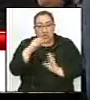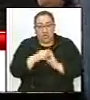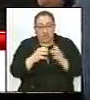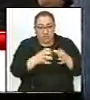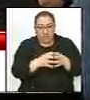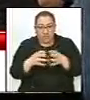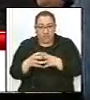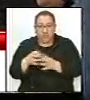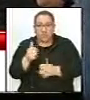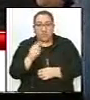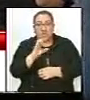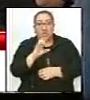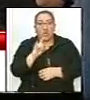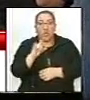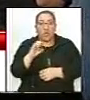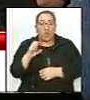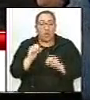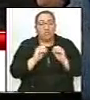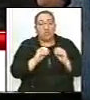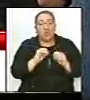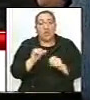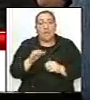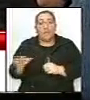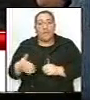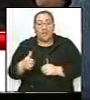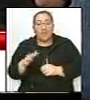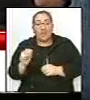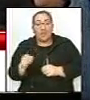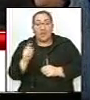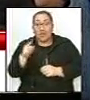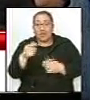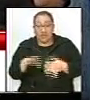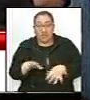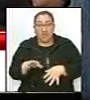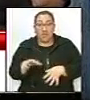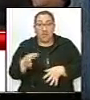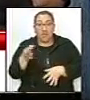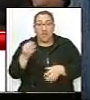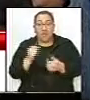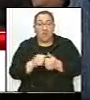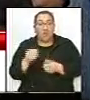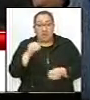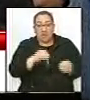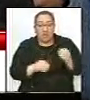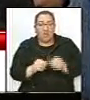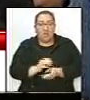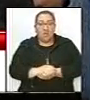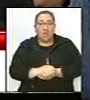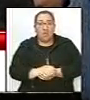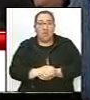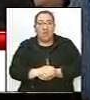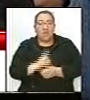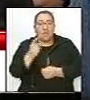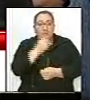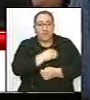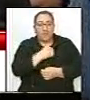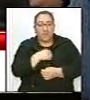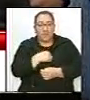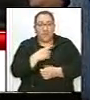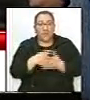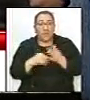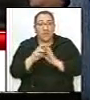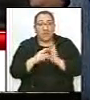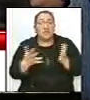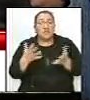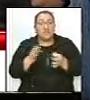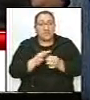el acuícola y pesquero. Estos están pendientes de una implementación. El premier, que es de la región